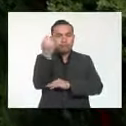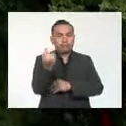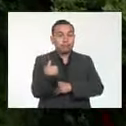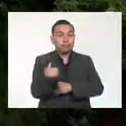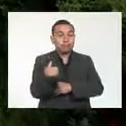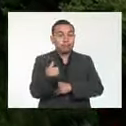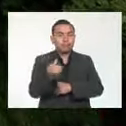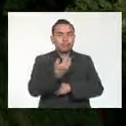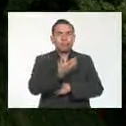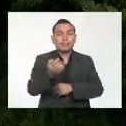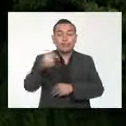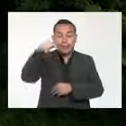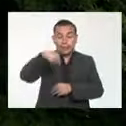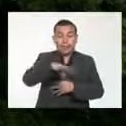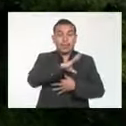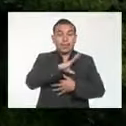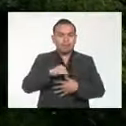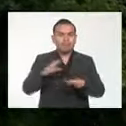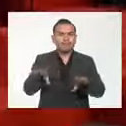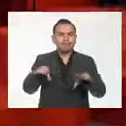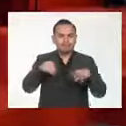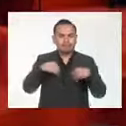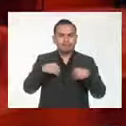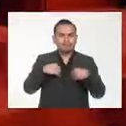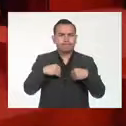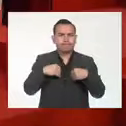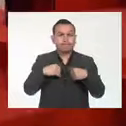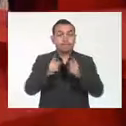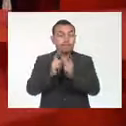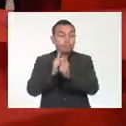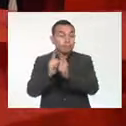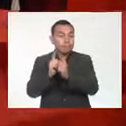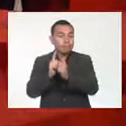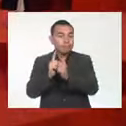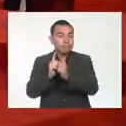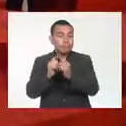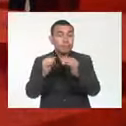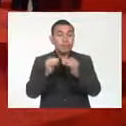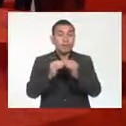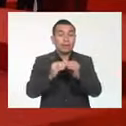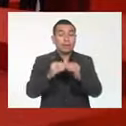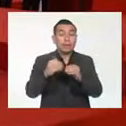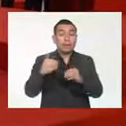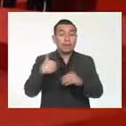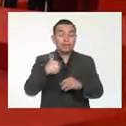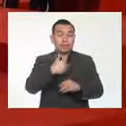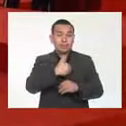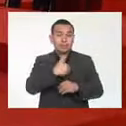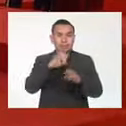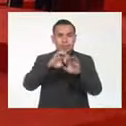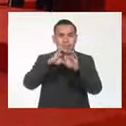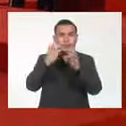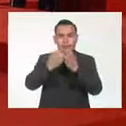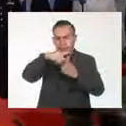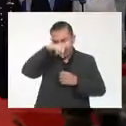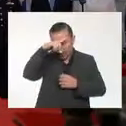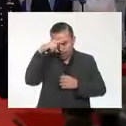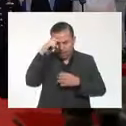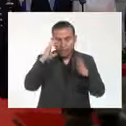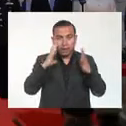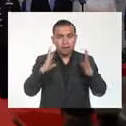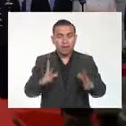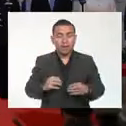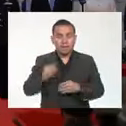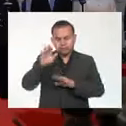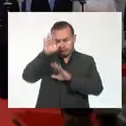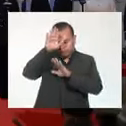diplomáticas acreditadas en nuestro país, miembros del Gabinete de Gobierno, honorables